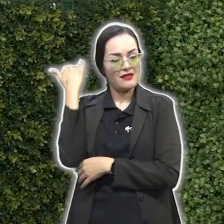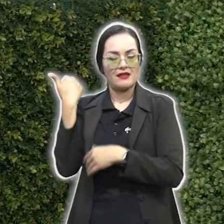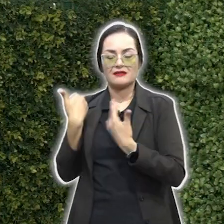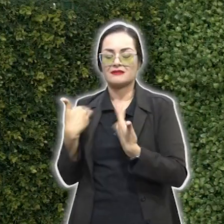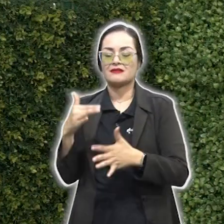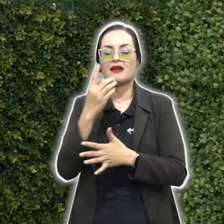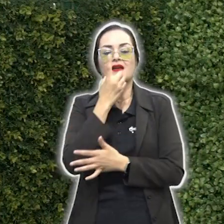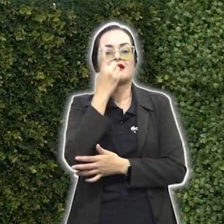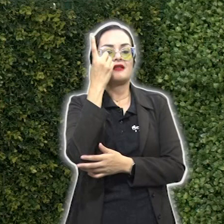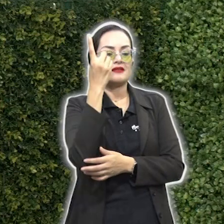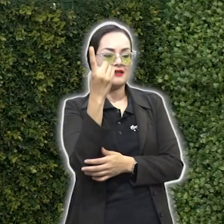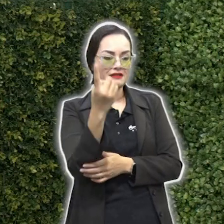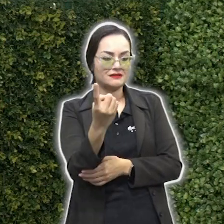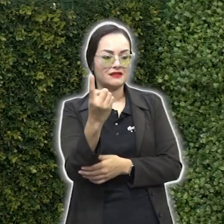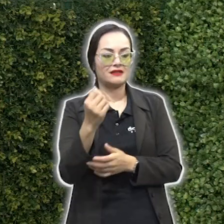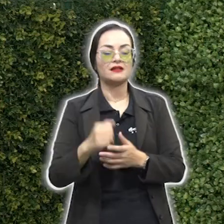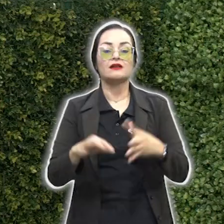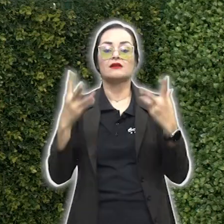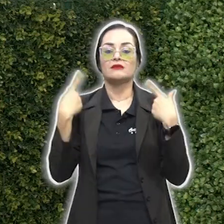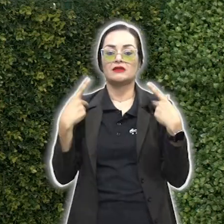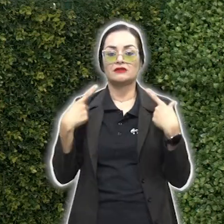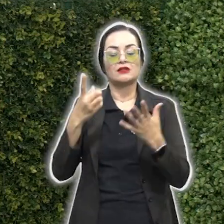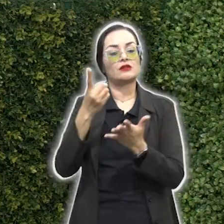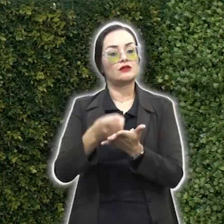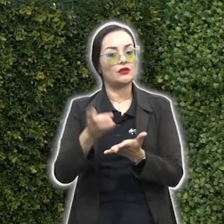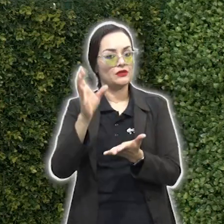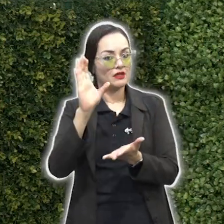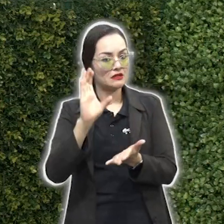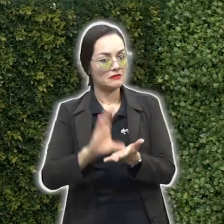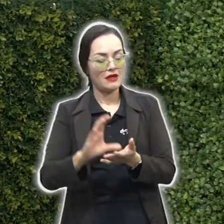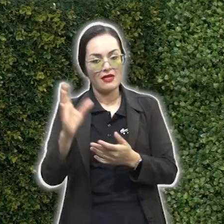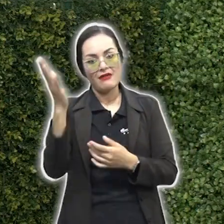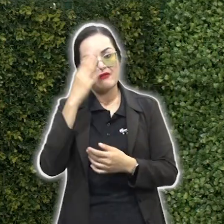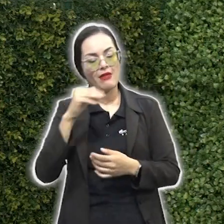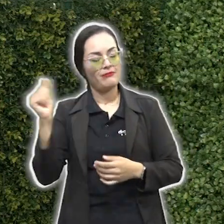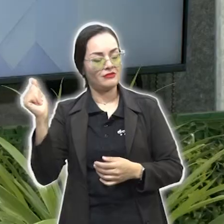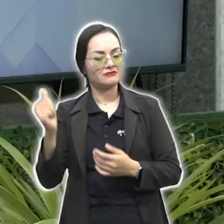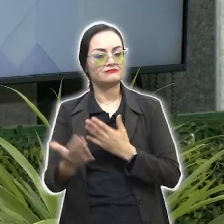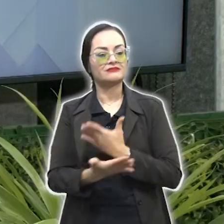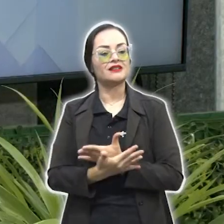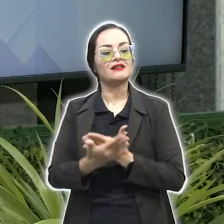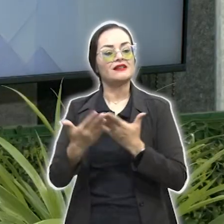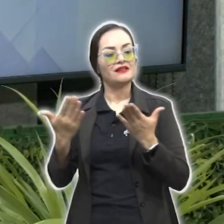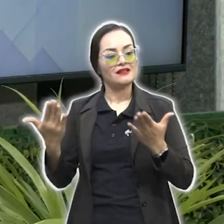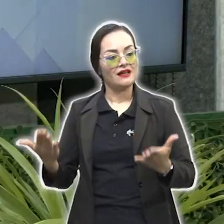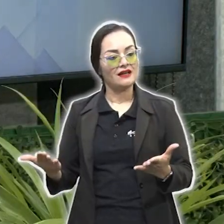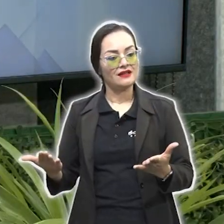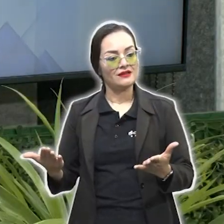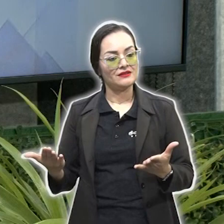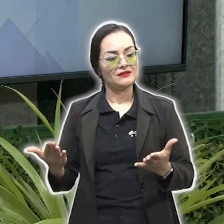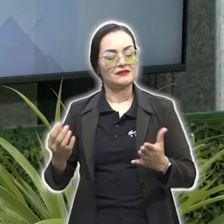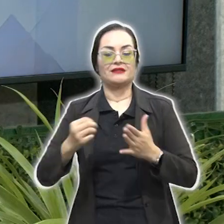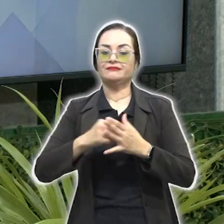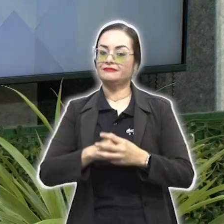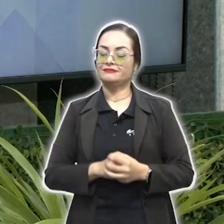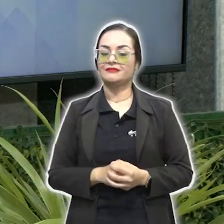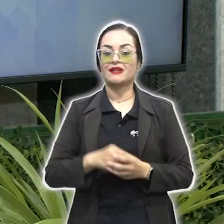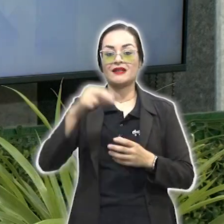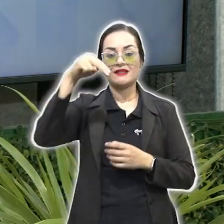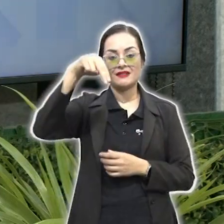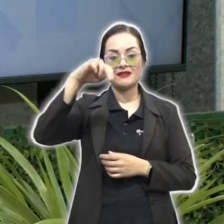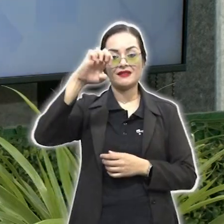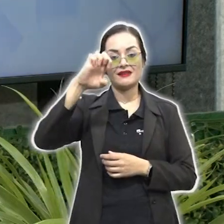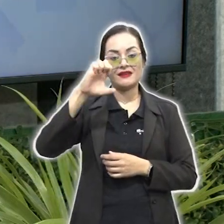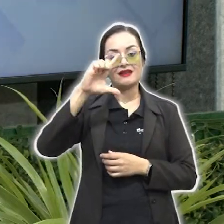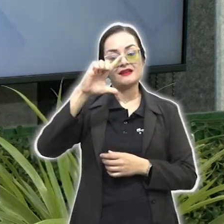hemos compartido acerca de personas con discapacidad sobresaliente, en esta ocasión te quiero compartir acerca